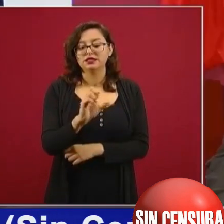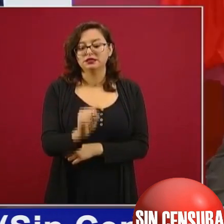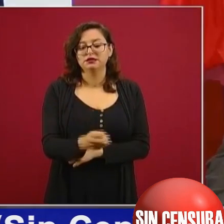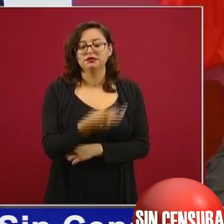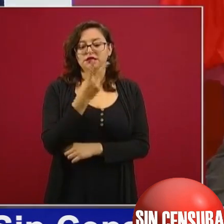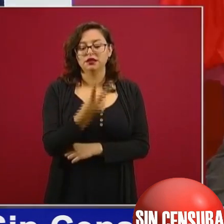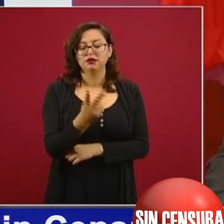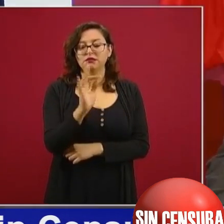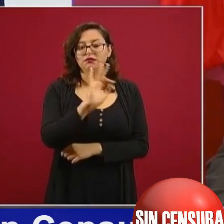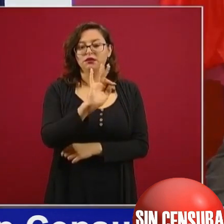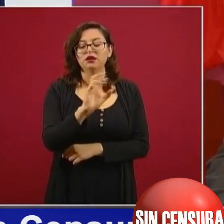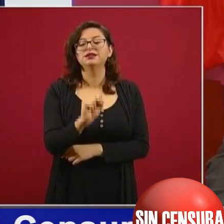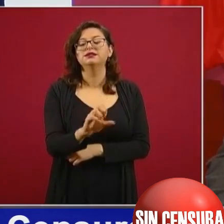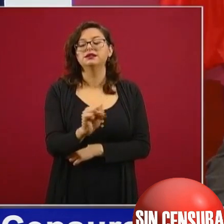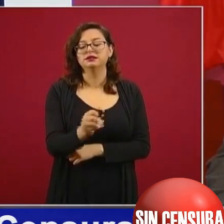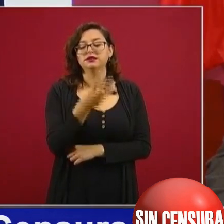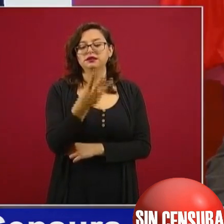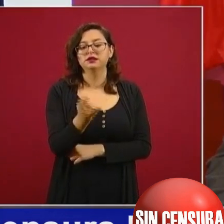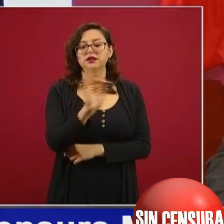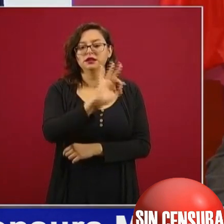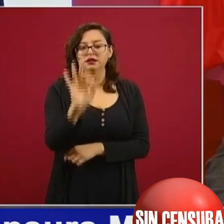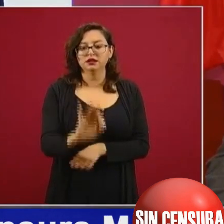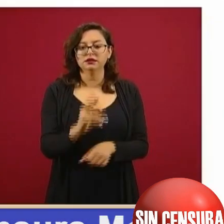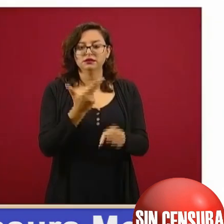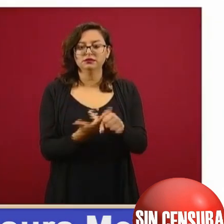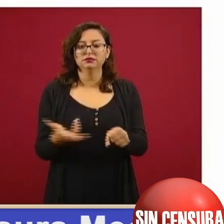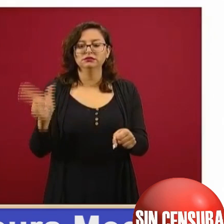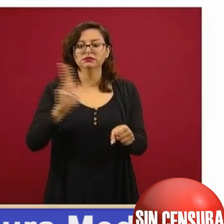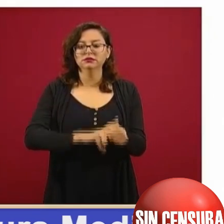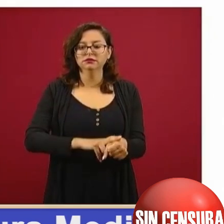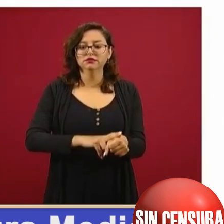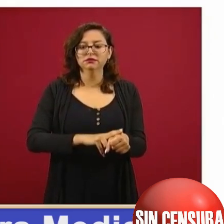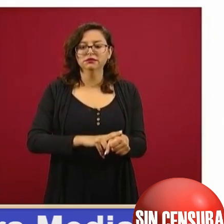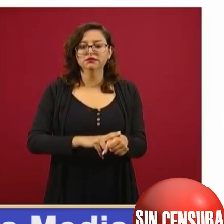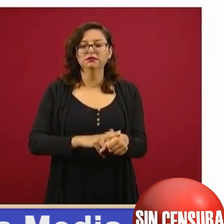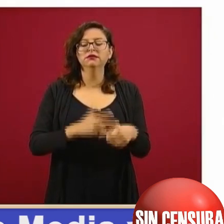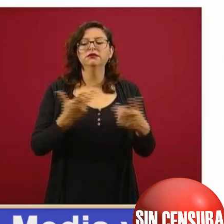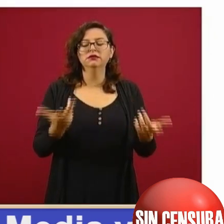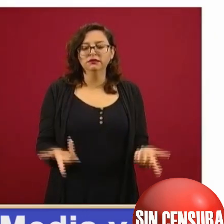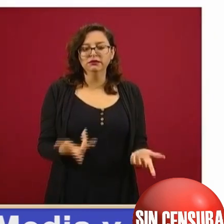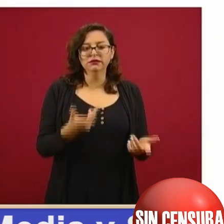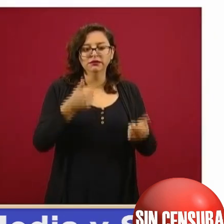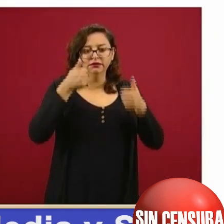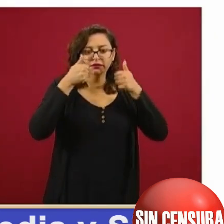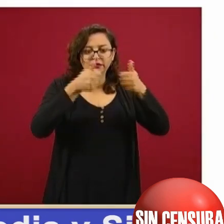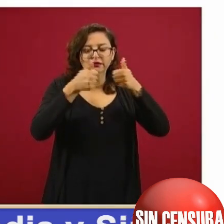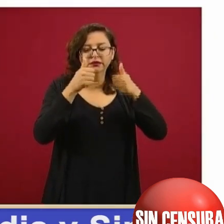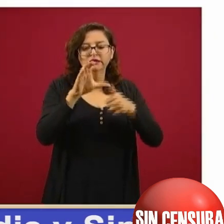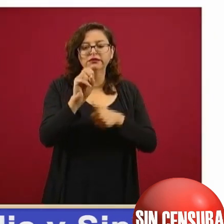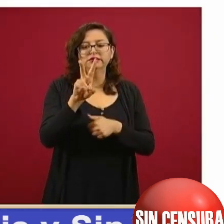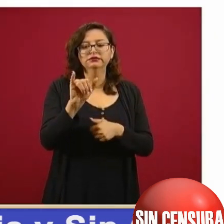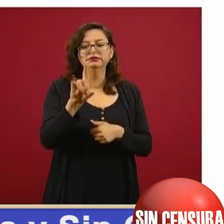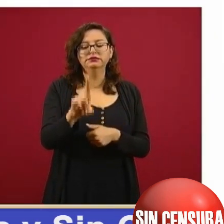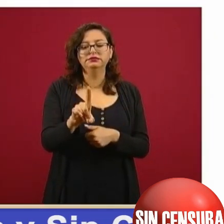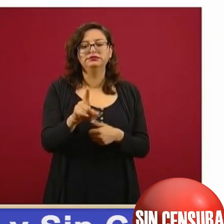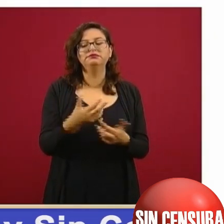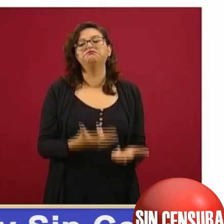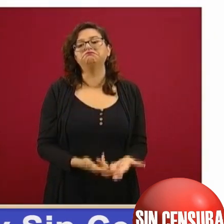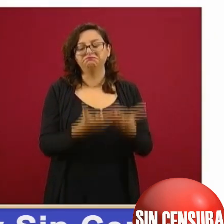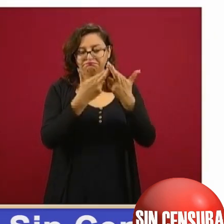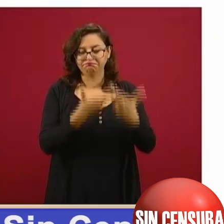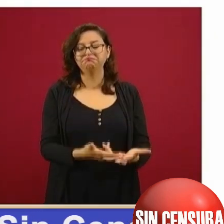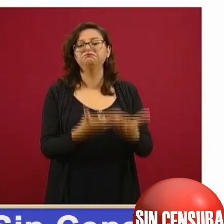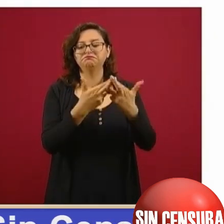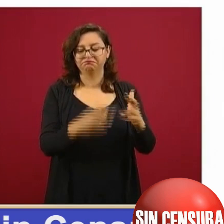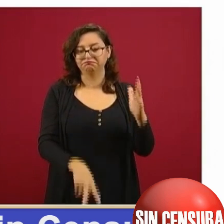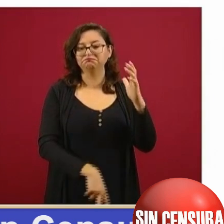63% de los hospitales que han sido destinados para el tratamiento de COVID están disponibles,